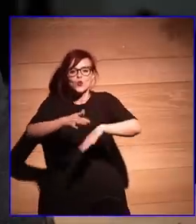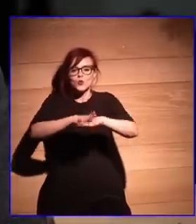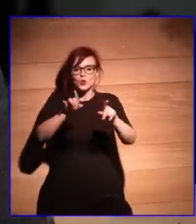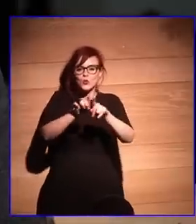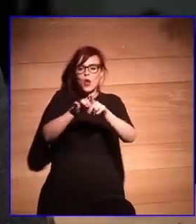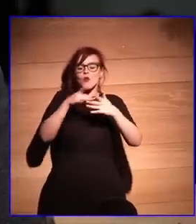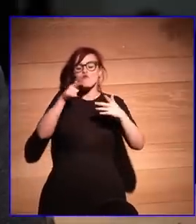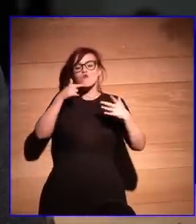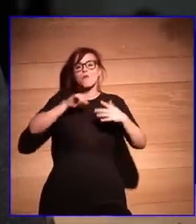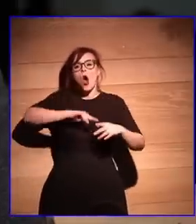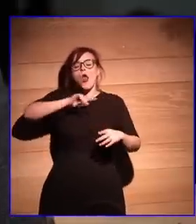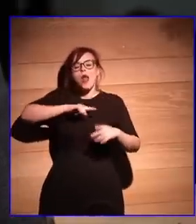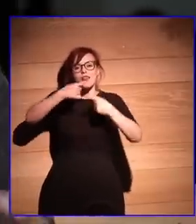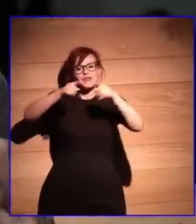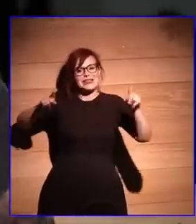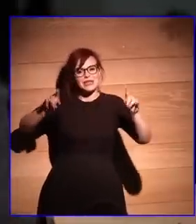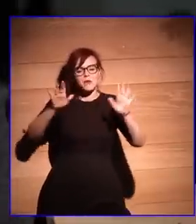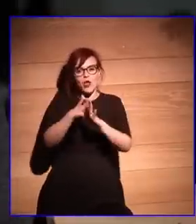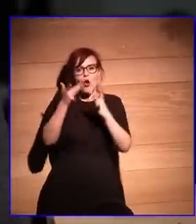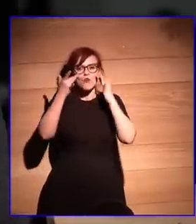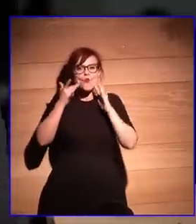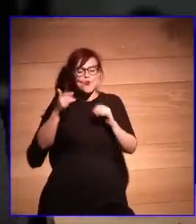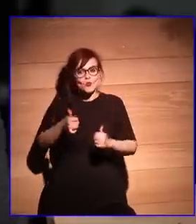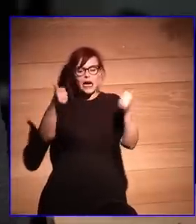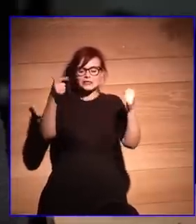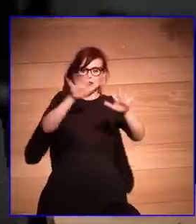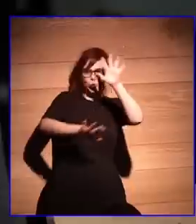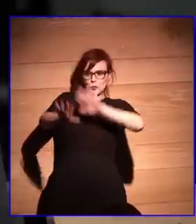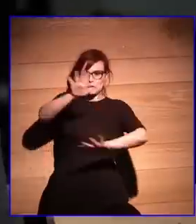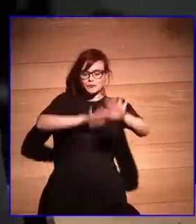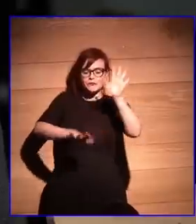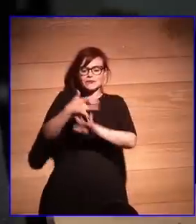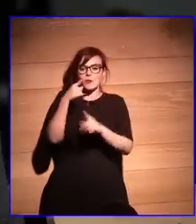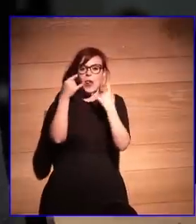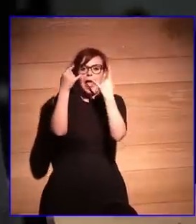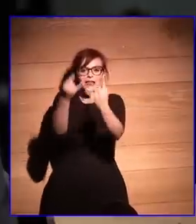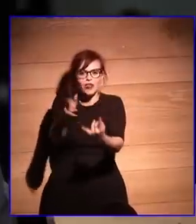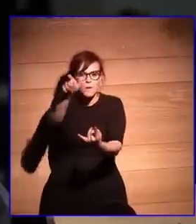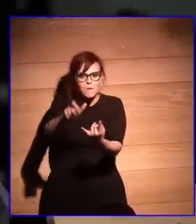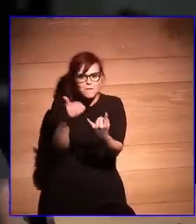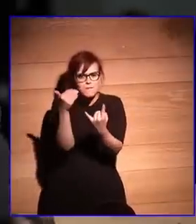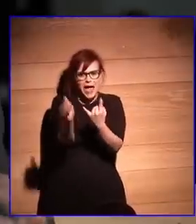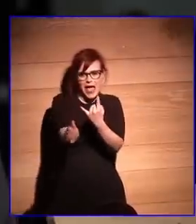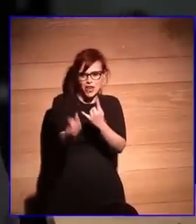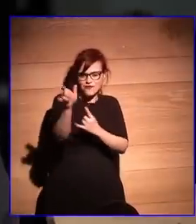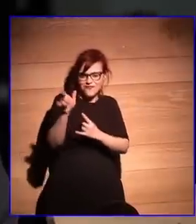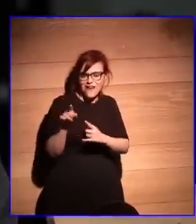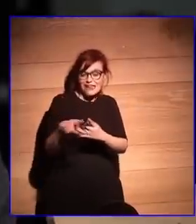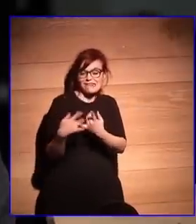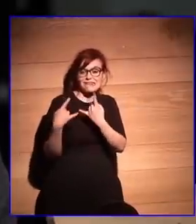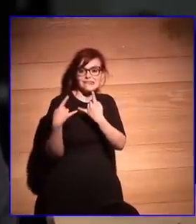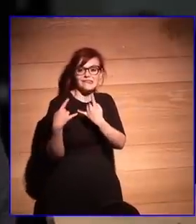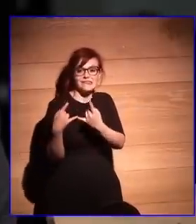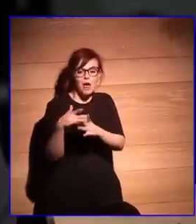no son moralmente tan limpios, y eso genera otro tipo de confusión. Al fin y al cabo, en el caso de la atracción por el mal, lo que se genera es una tentación con la que